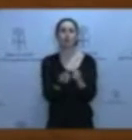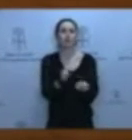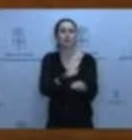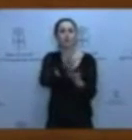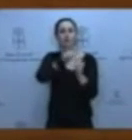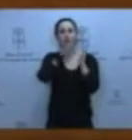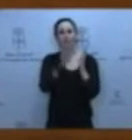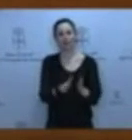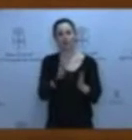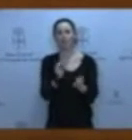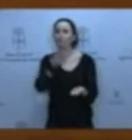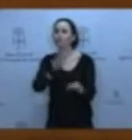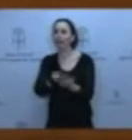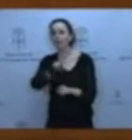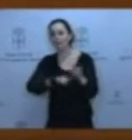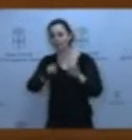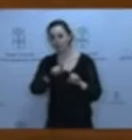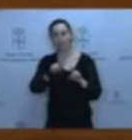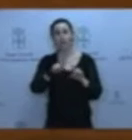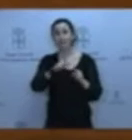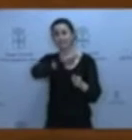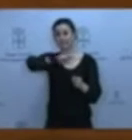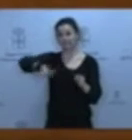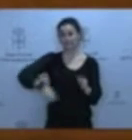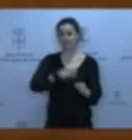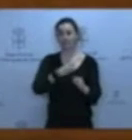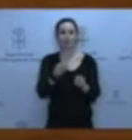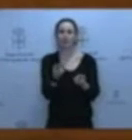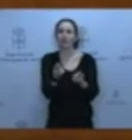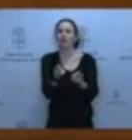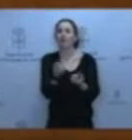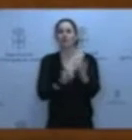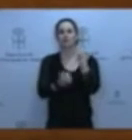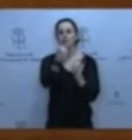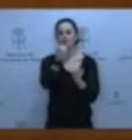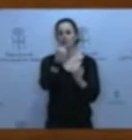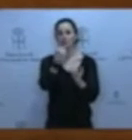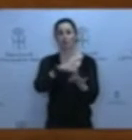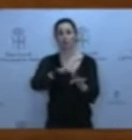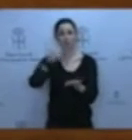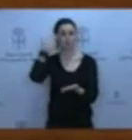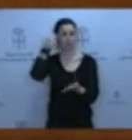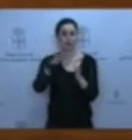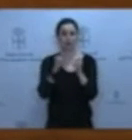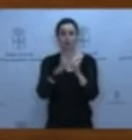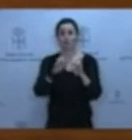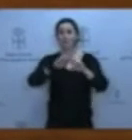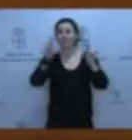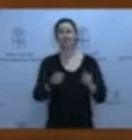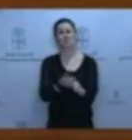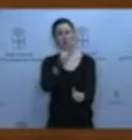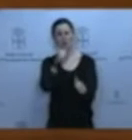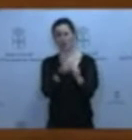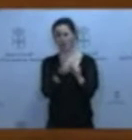desahucios, repagos de la hipoteca, etcétera, ¿no? Y condiciones económicas, ¿no? Esto se reproduce también a nivel internacional.